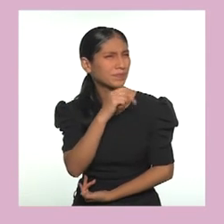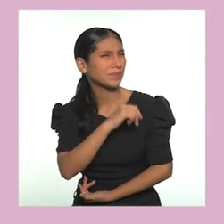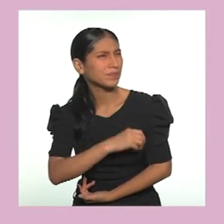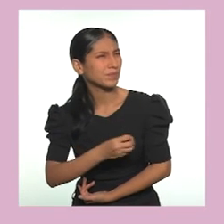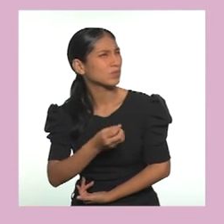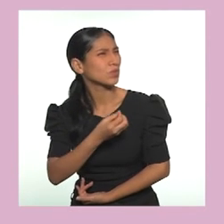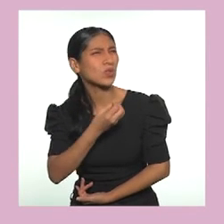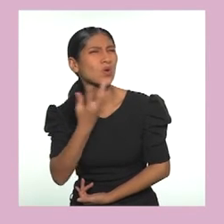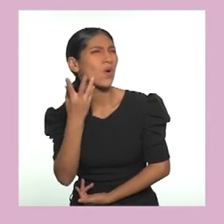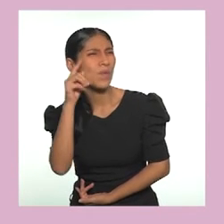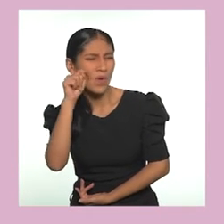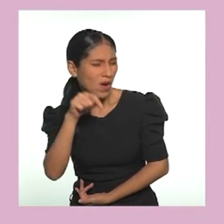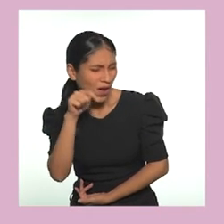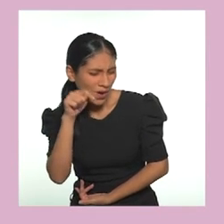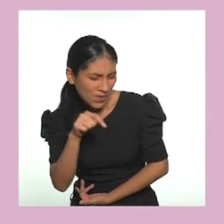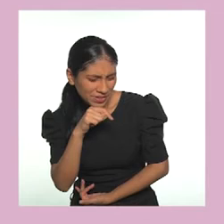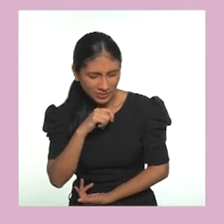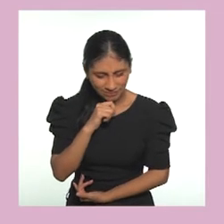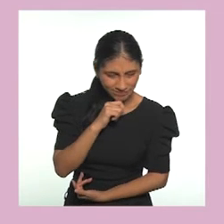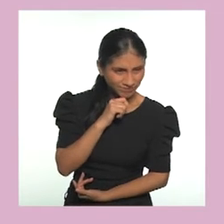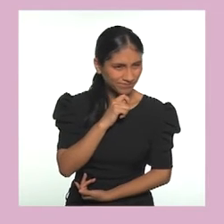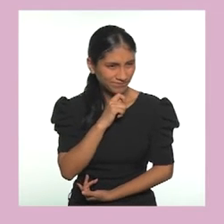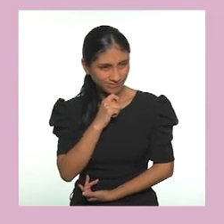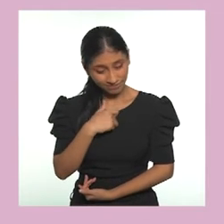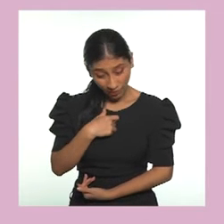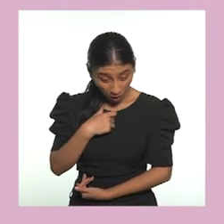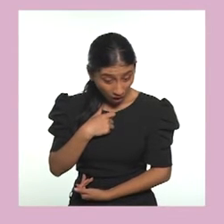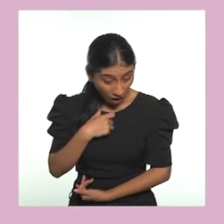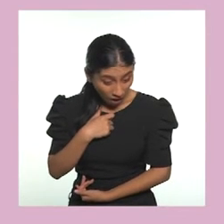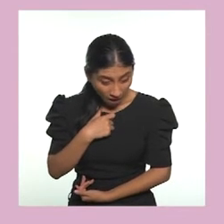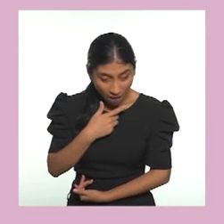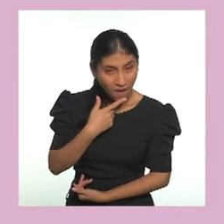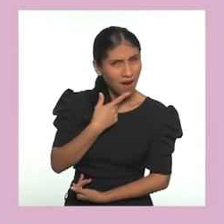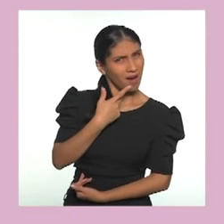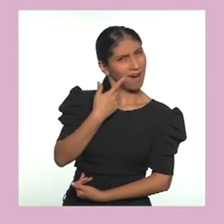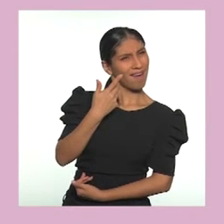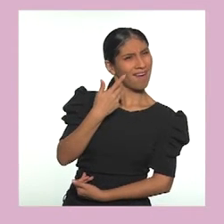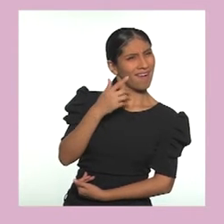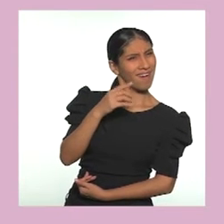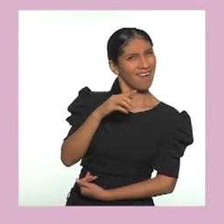A ver, ¿cómo estarán ahora?